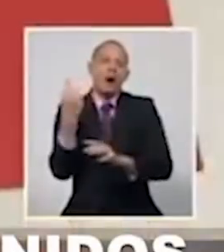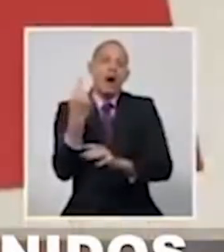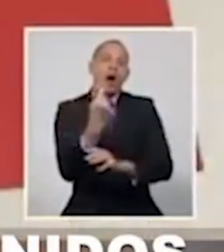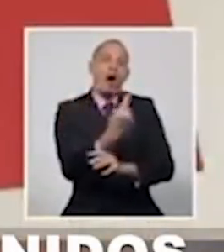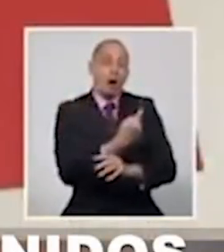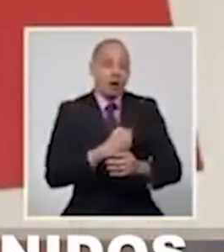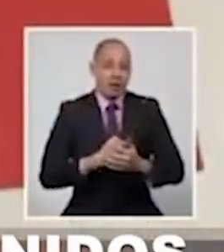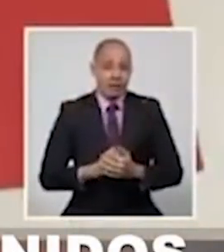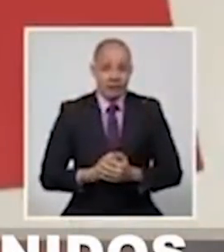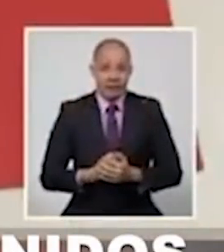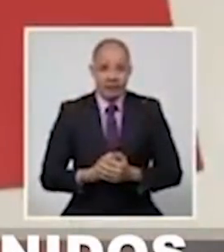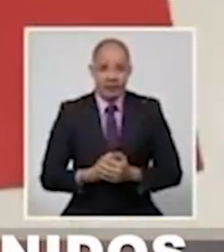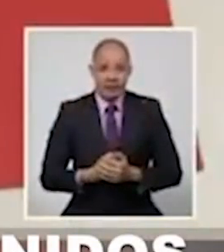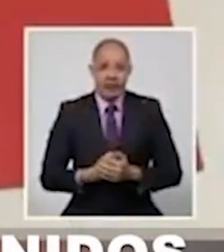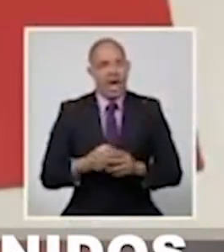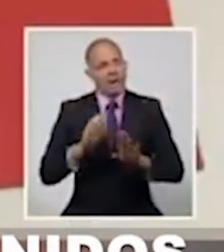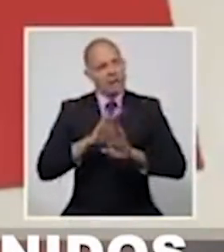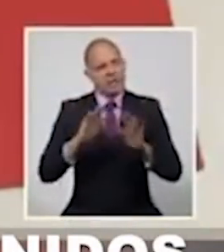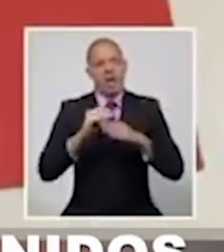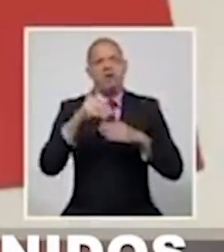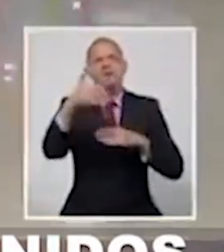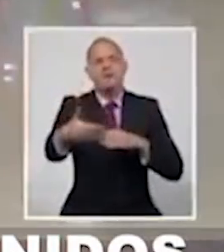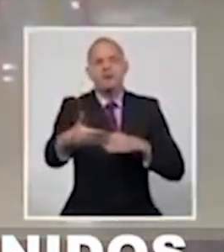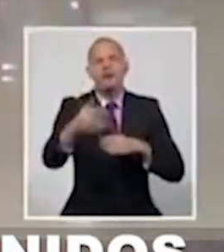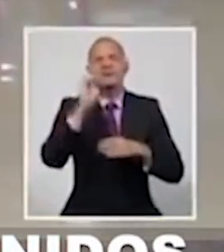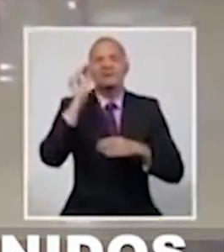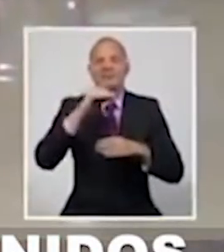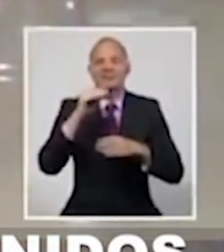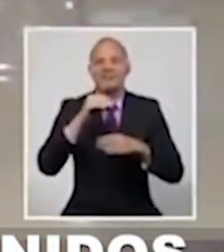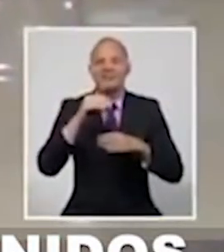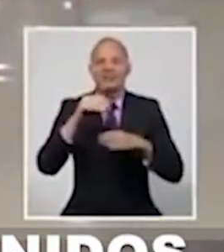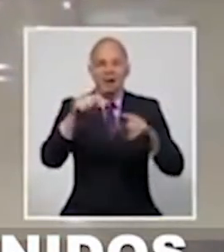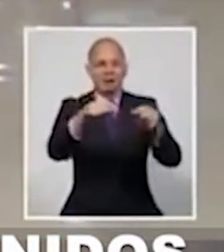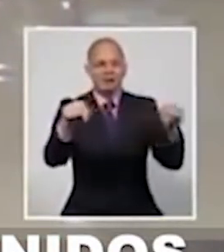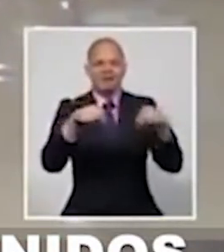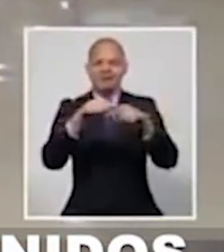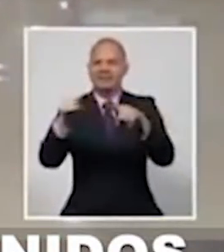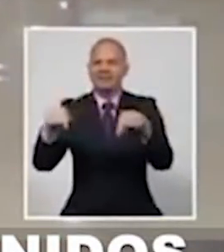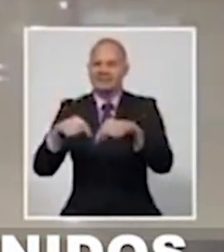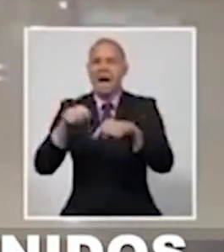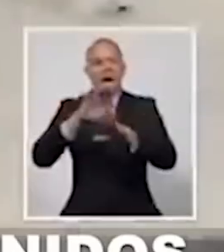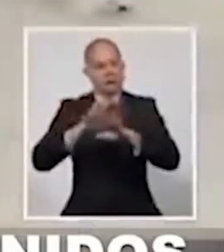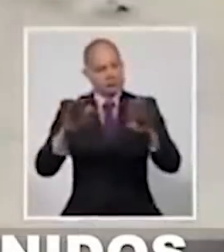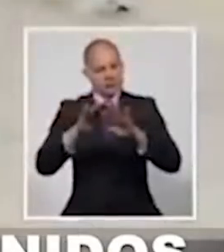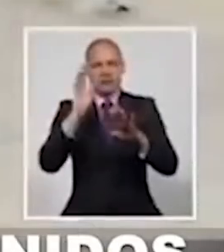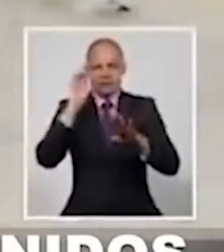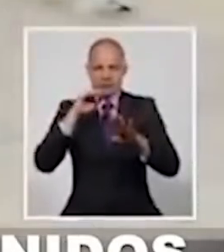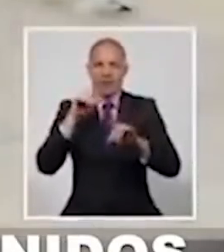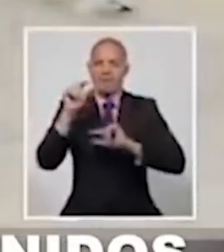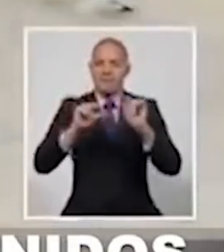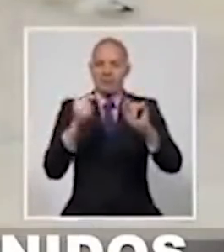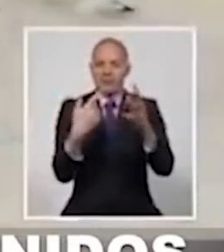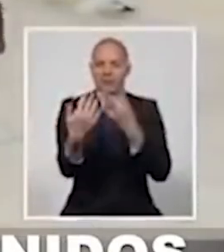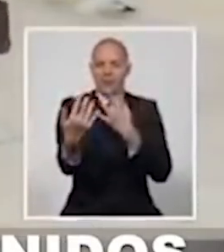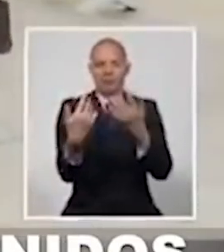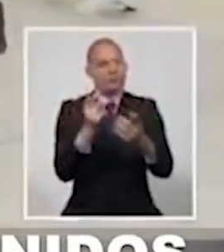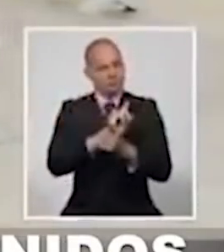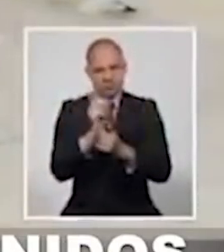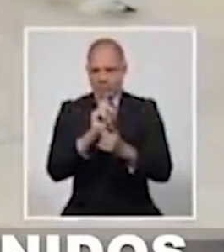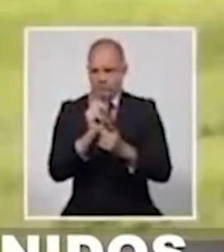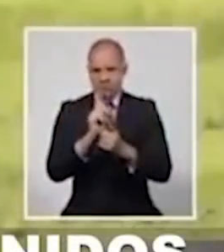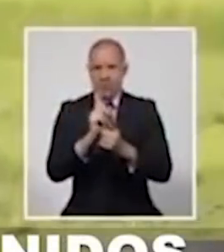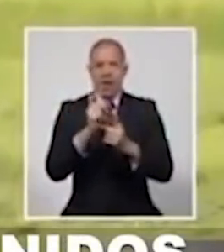empresa cubana de aeropuertos y servicios aeroportuarios, ECASA, pues no anunció. No publicó los